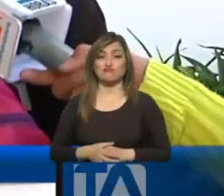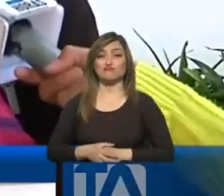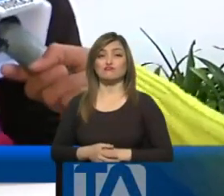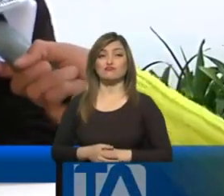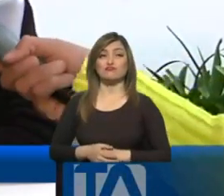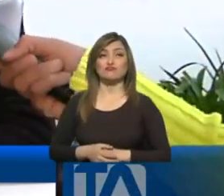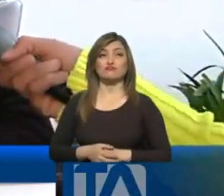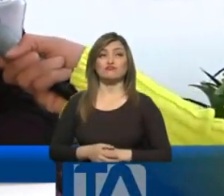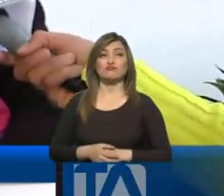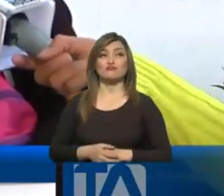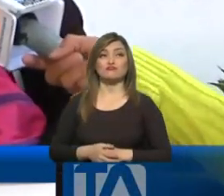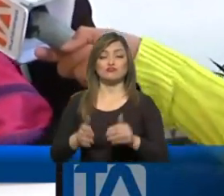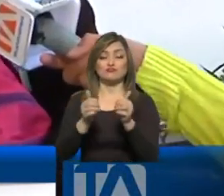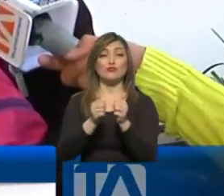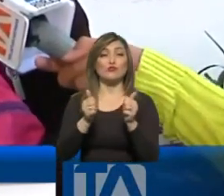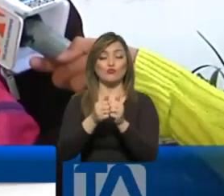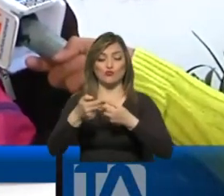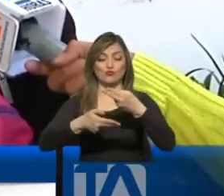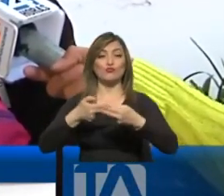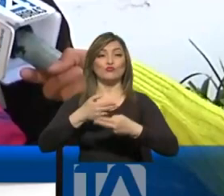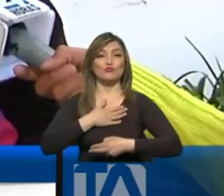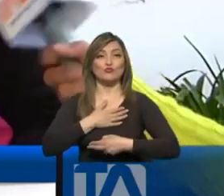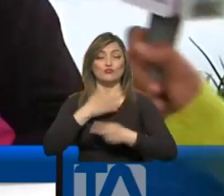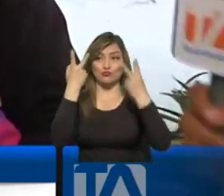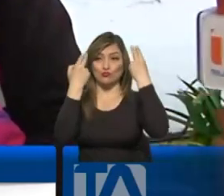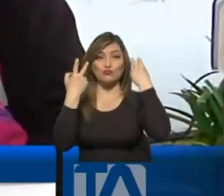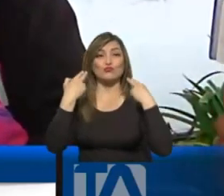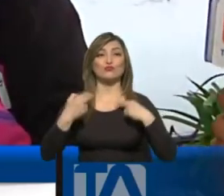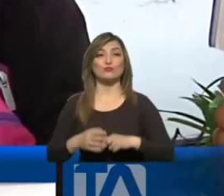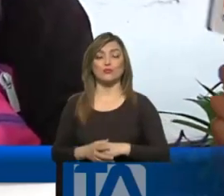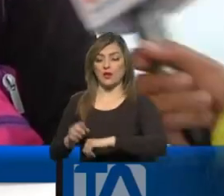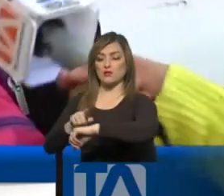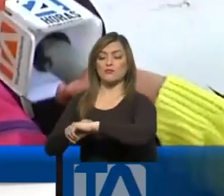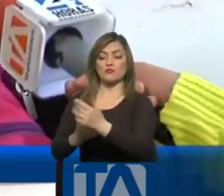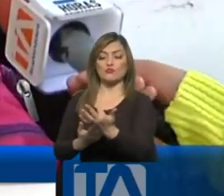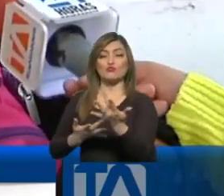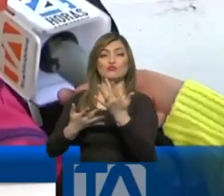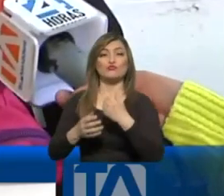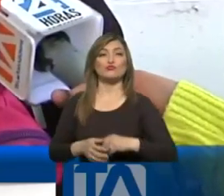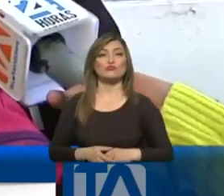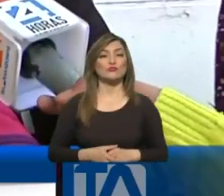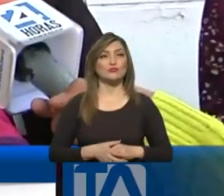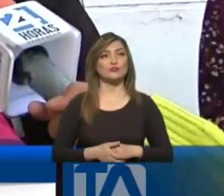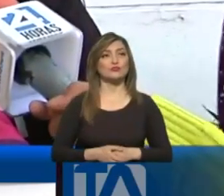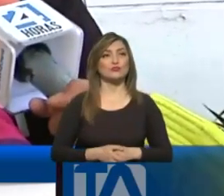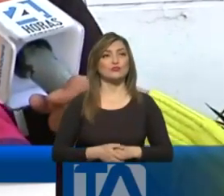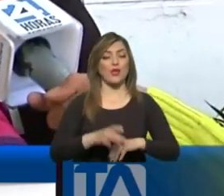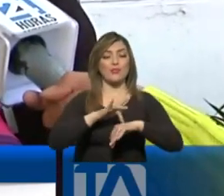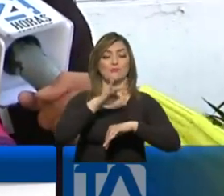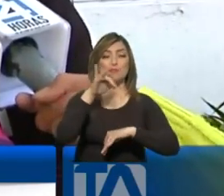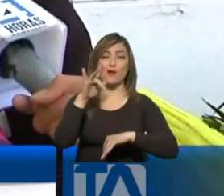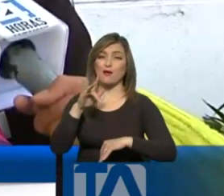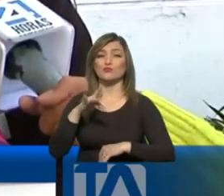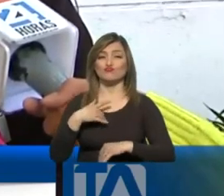unos cursos y poder traer maquinaria para un negocio que tengo, peluquería. ¿Cuánto tiempo va esperando? La verdad es que estoy desde muy